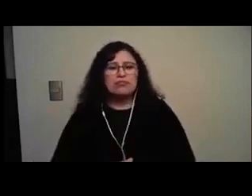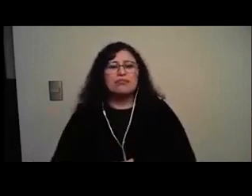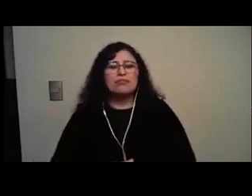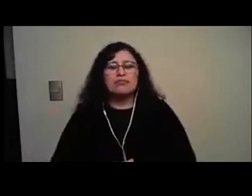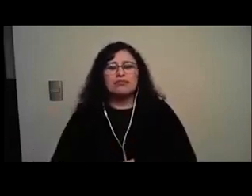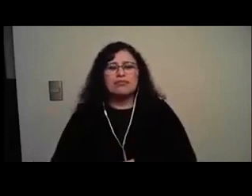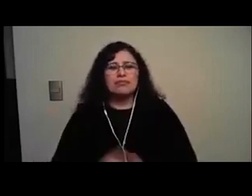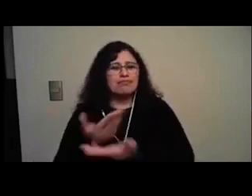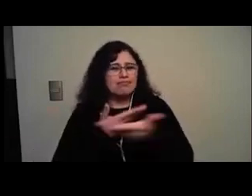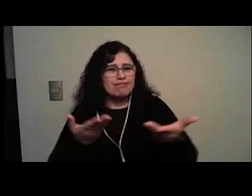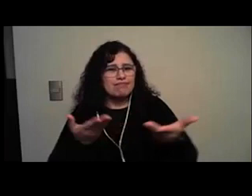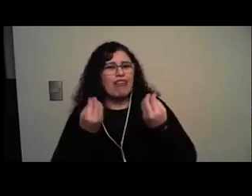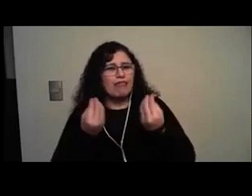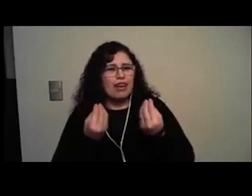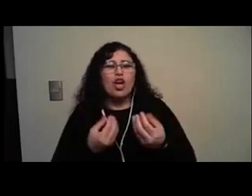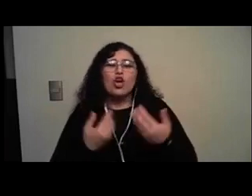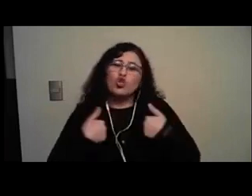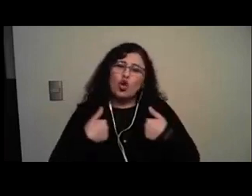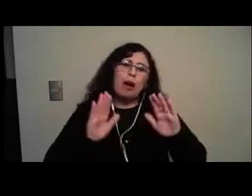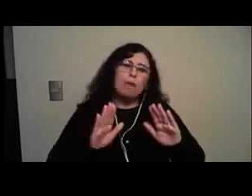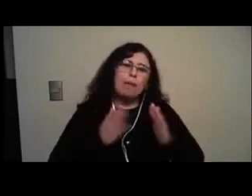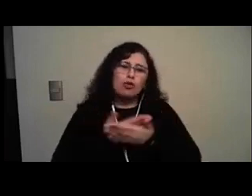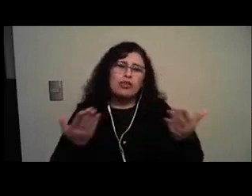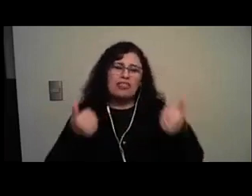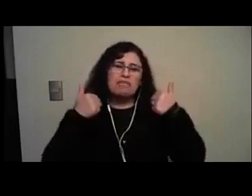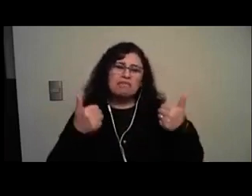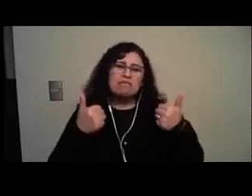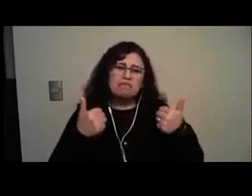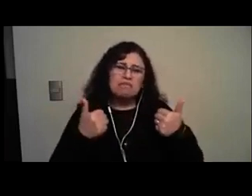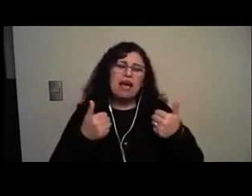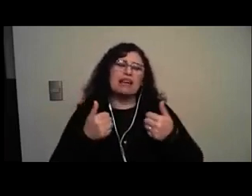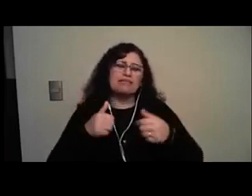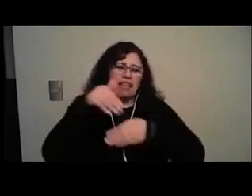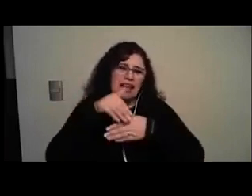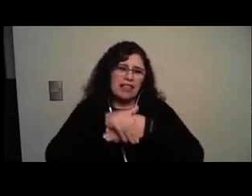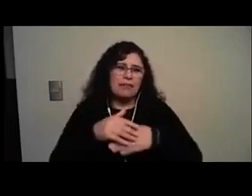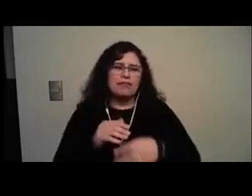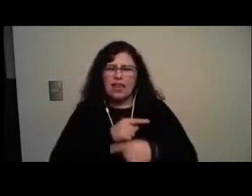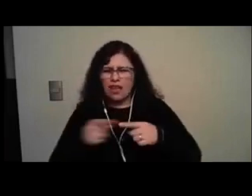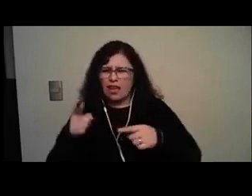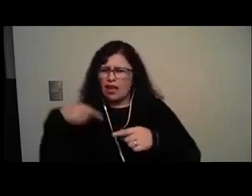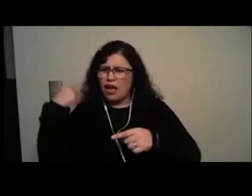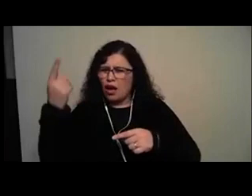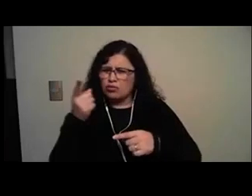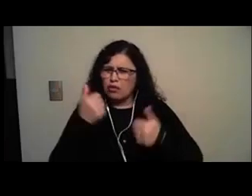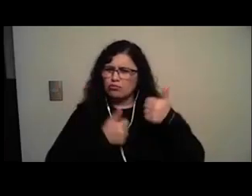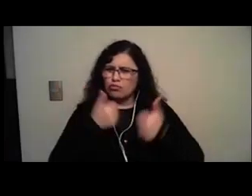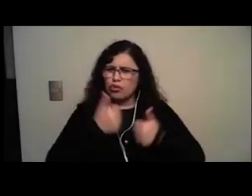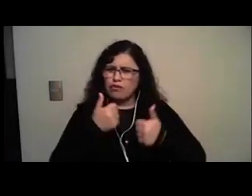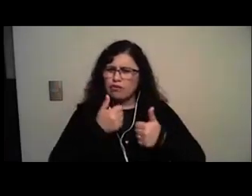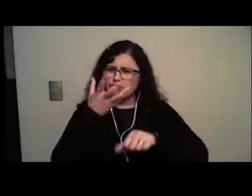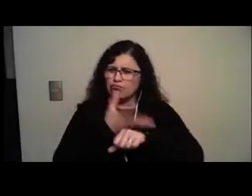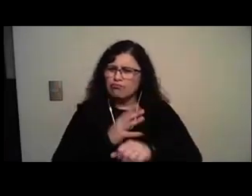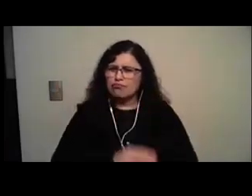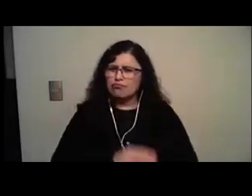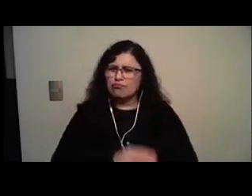Espero que tengan una linda jornada. Vamos a realizar, tenemos pruebas la próxima semana, ¿ya?